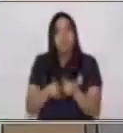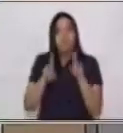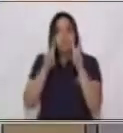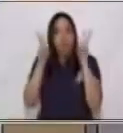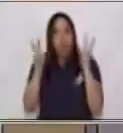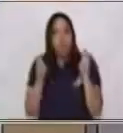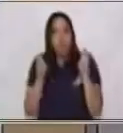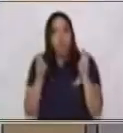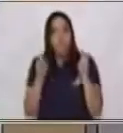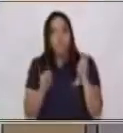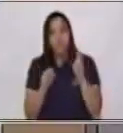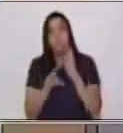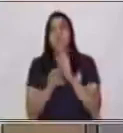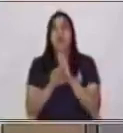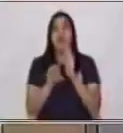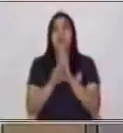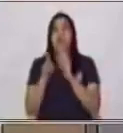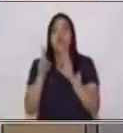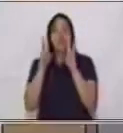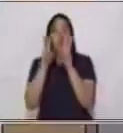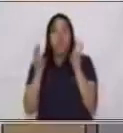acerca de algún tema de matemática,